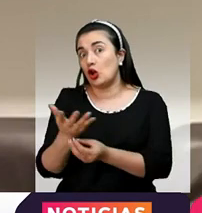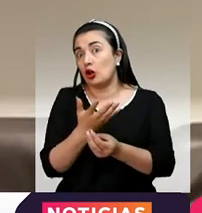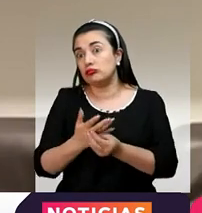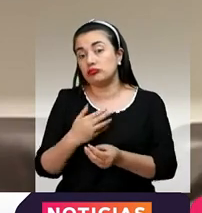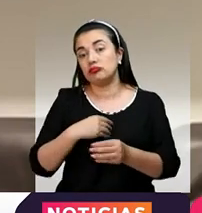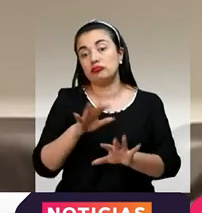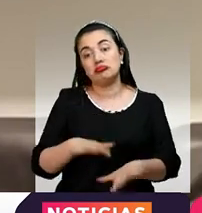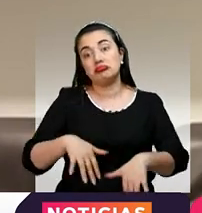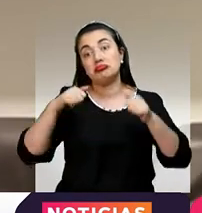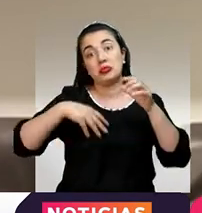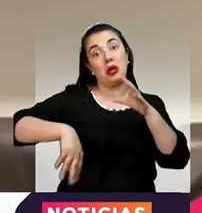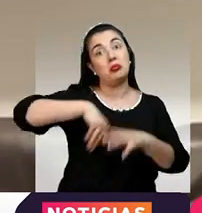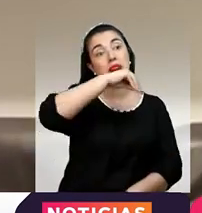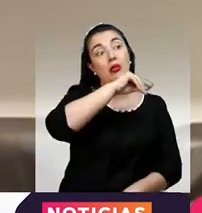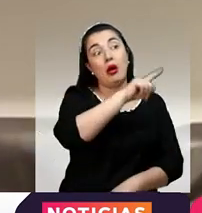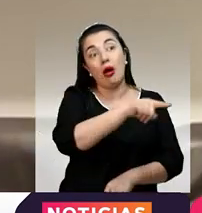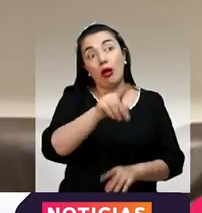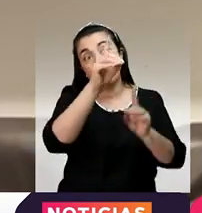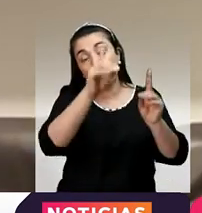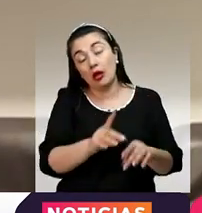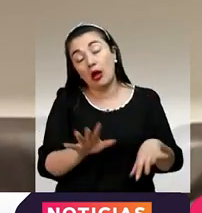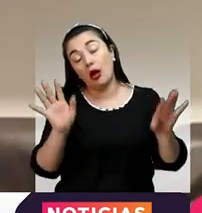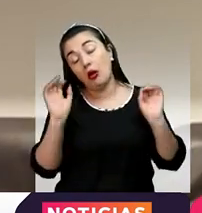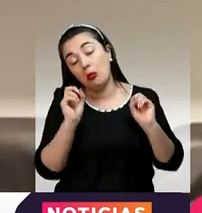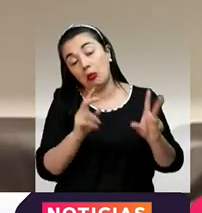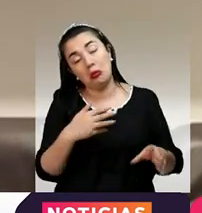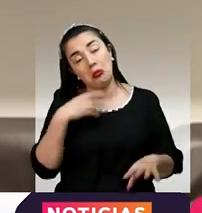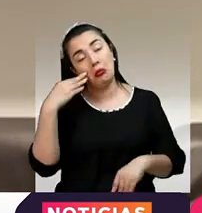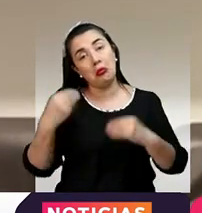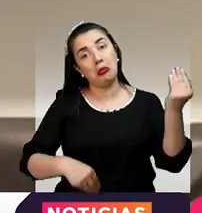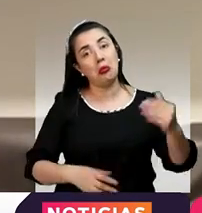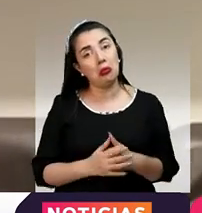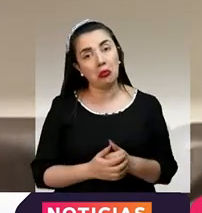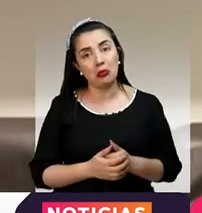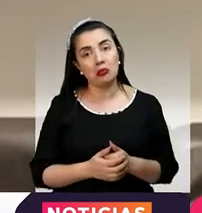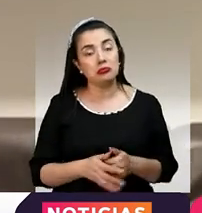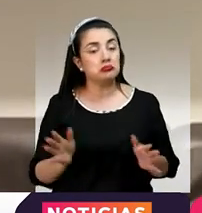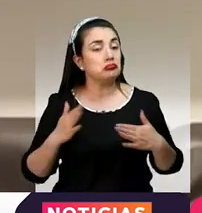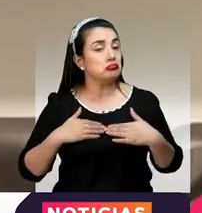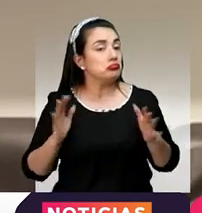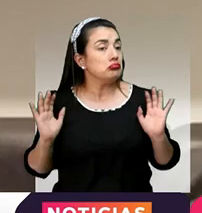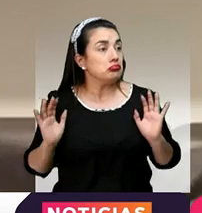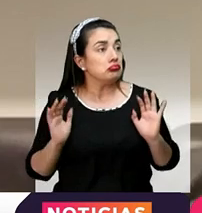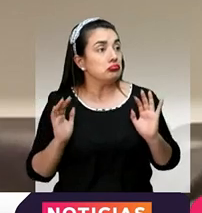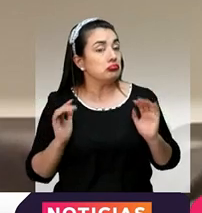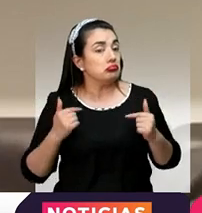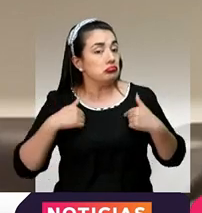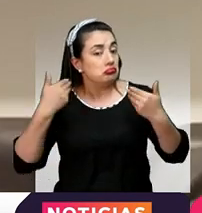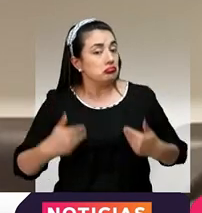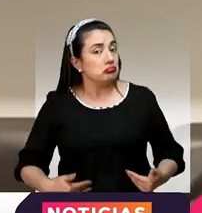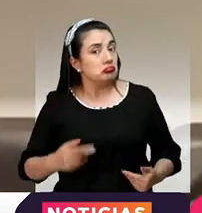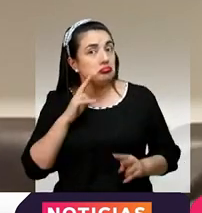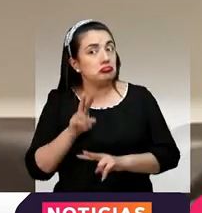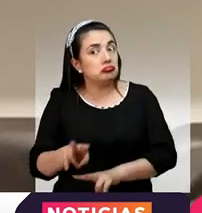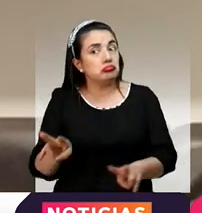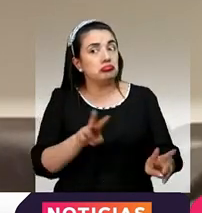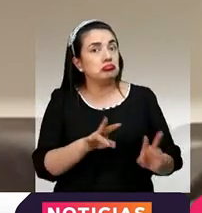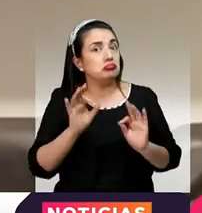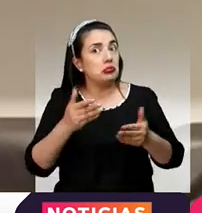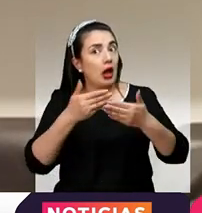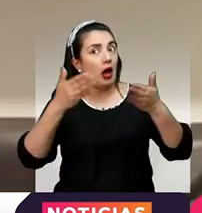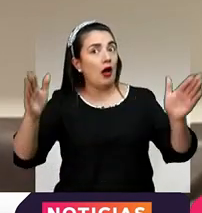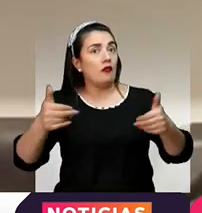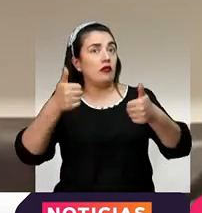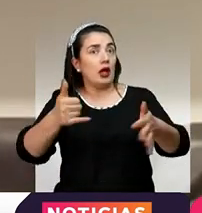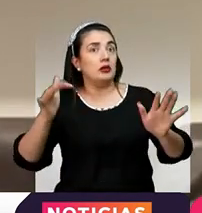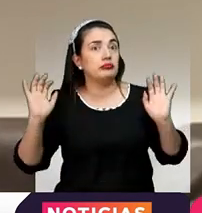retirarse, pero no lo comparto. Yo, a diferencia de ellos, creo que esto ha sido bastante abierto y